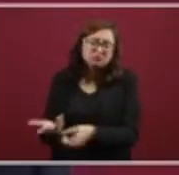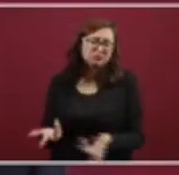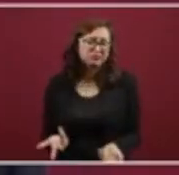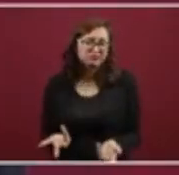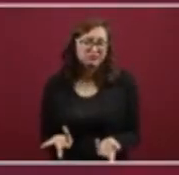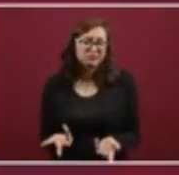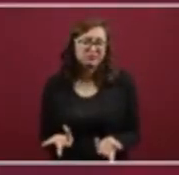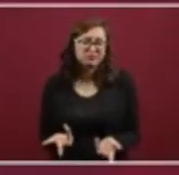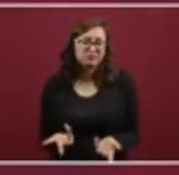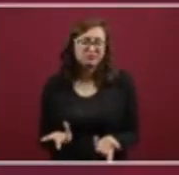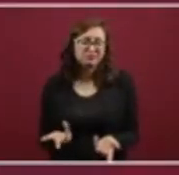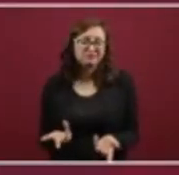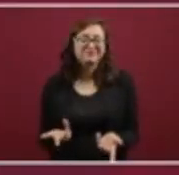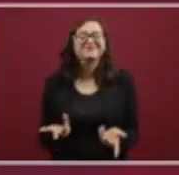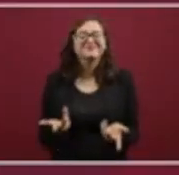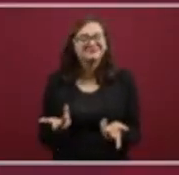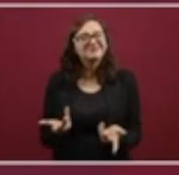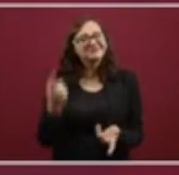Entonces,